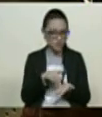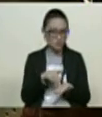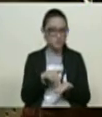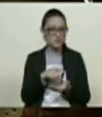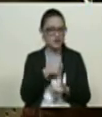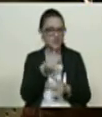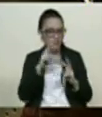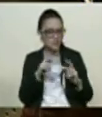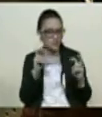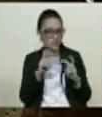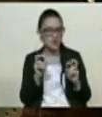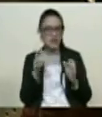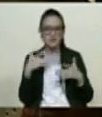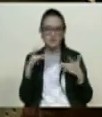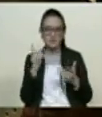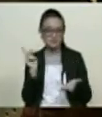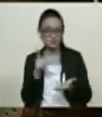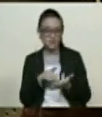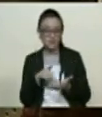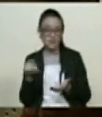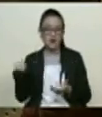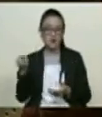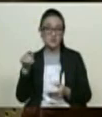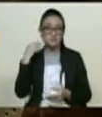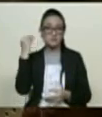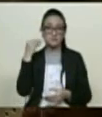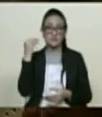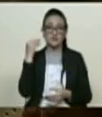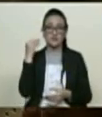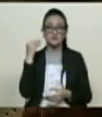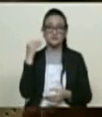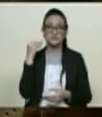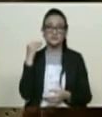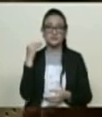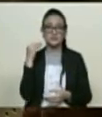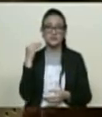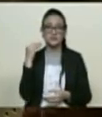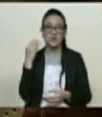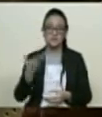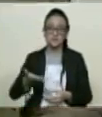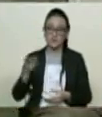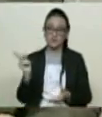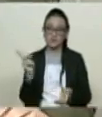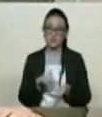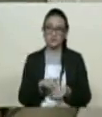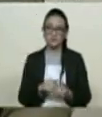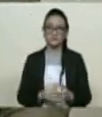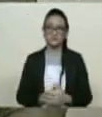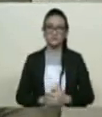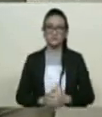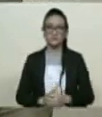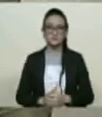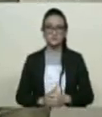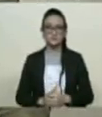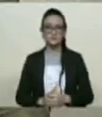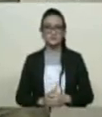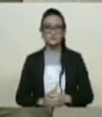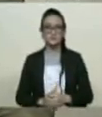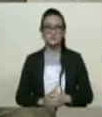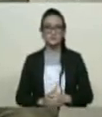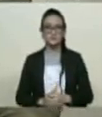para actividades puntuales que ellos así consideran que son importantes. Para